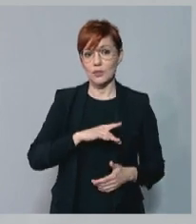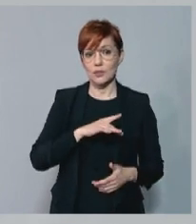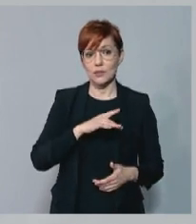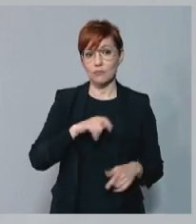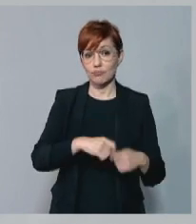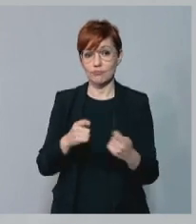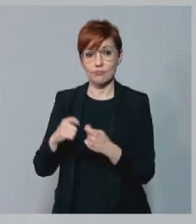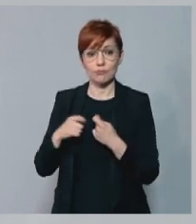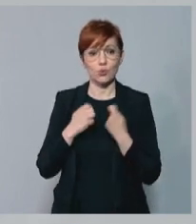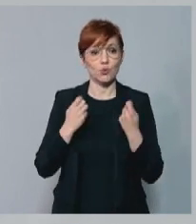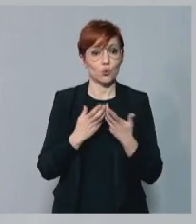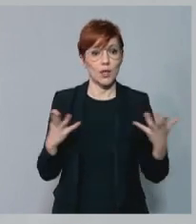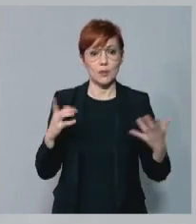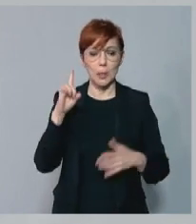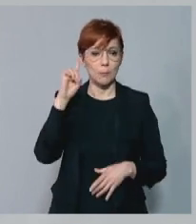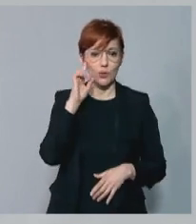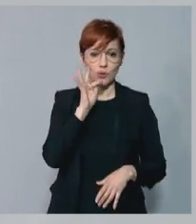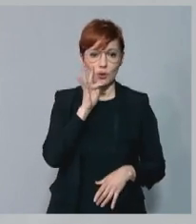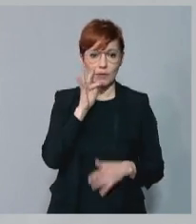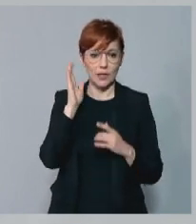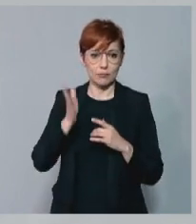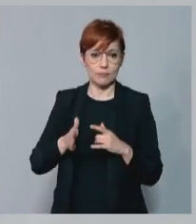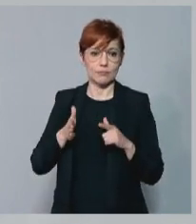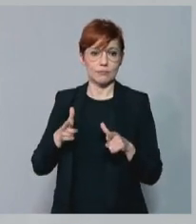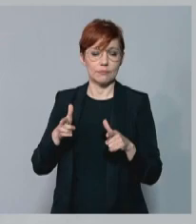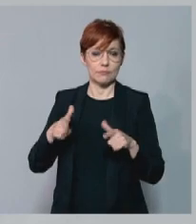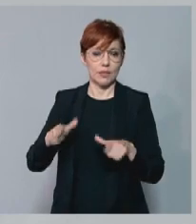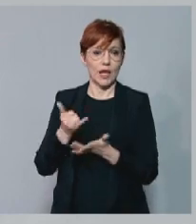los desperfectos que ha podido provocar en el sector agrícola